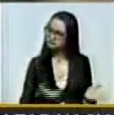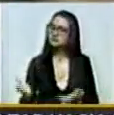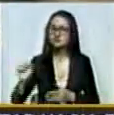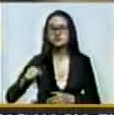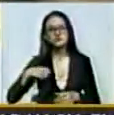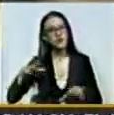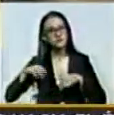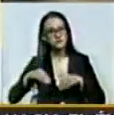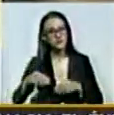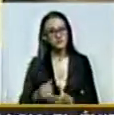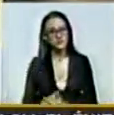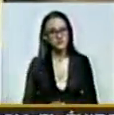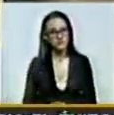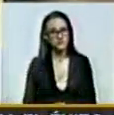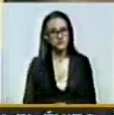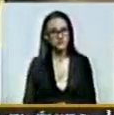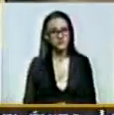pero sí